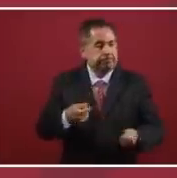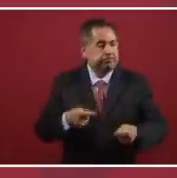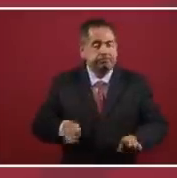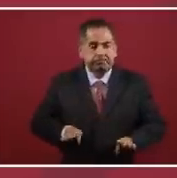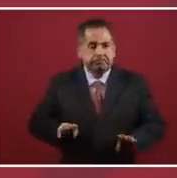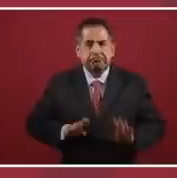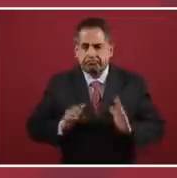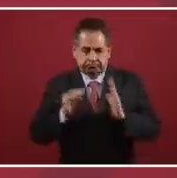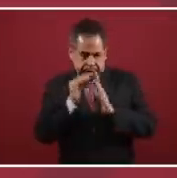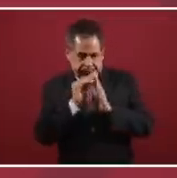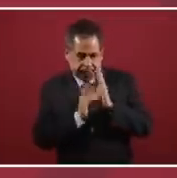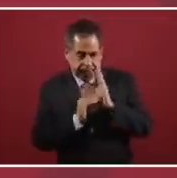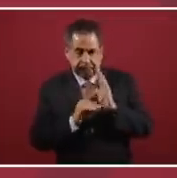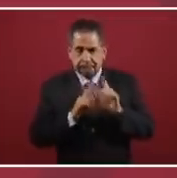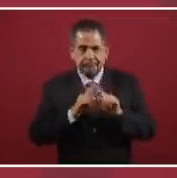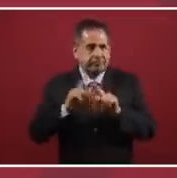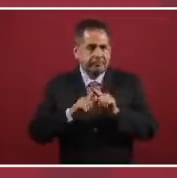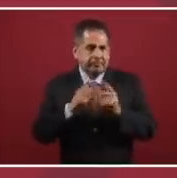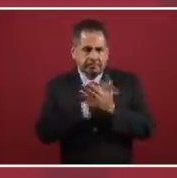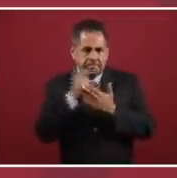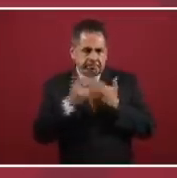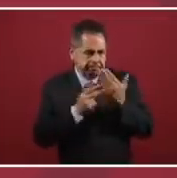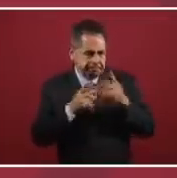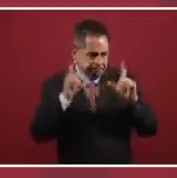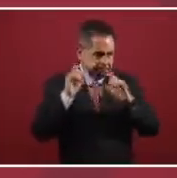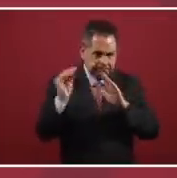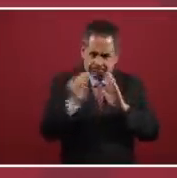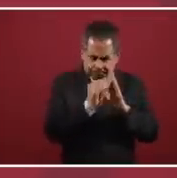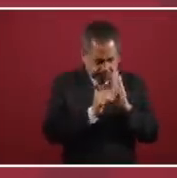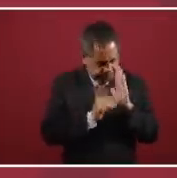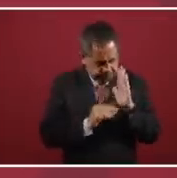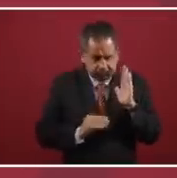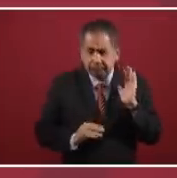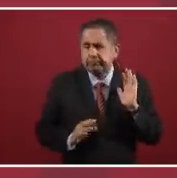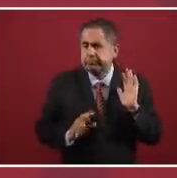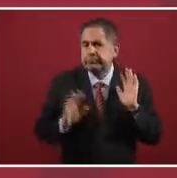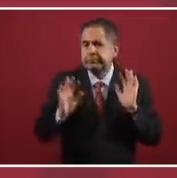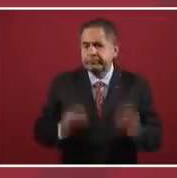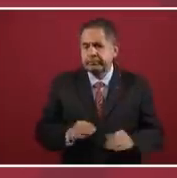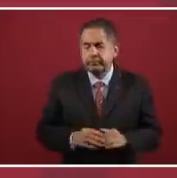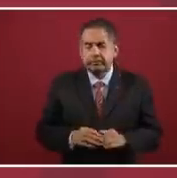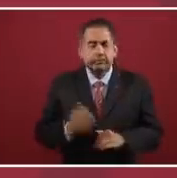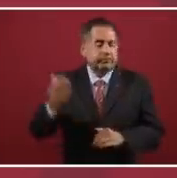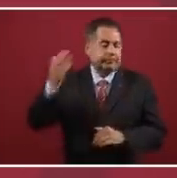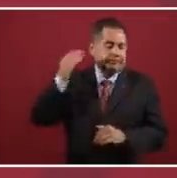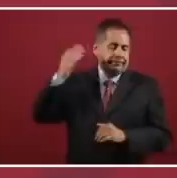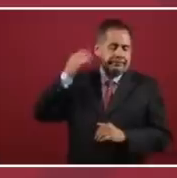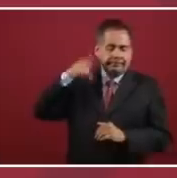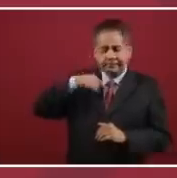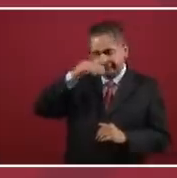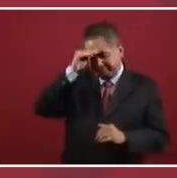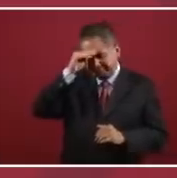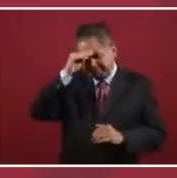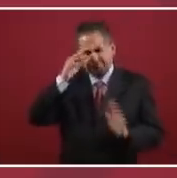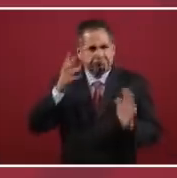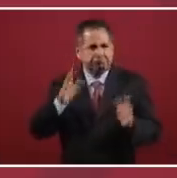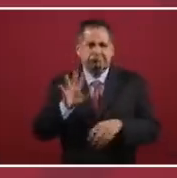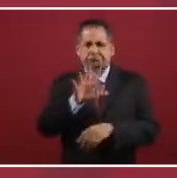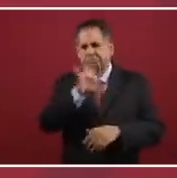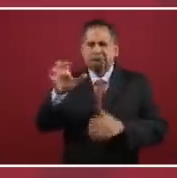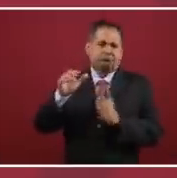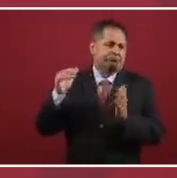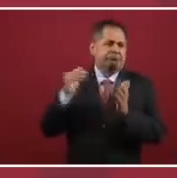beneficiarios de todos los programas y originalmente se pensó 500.000